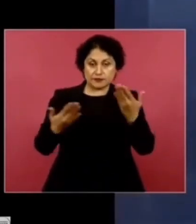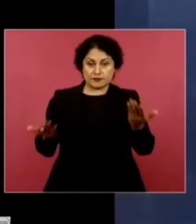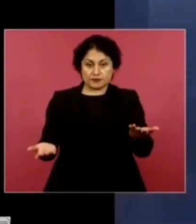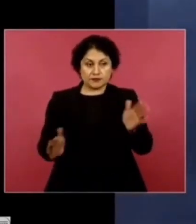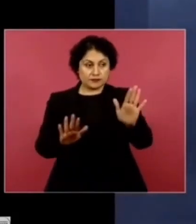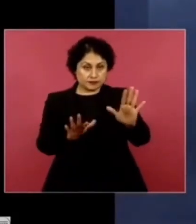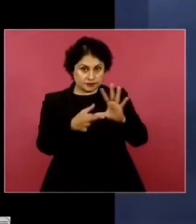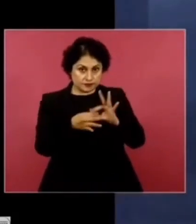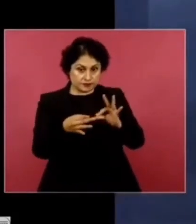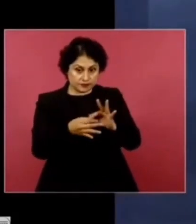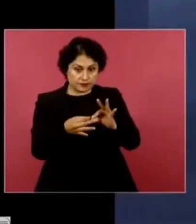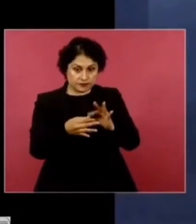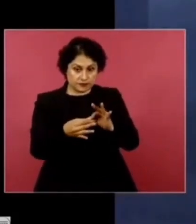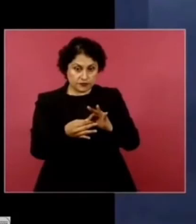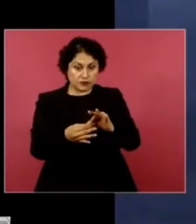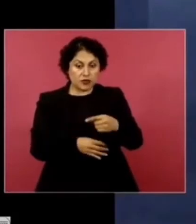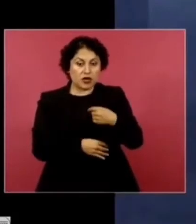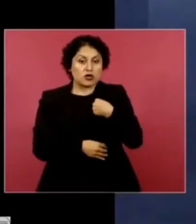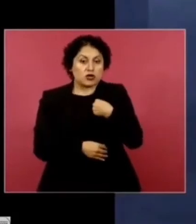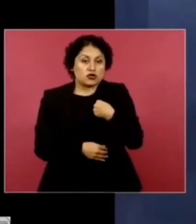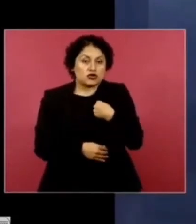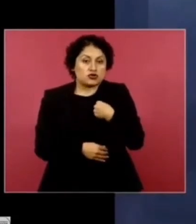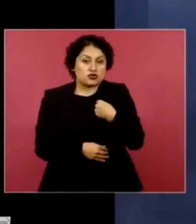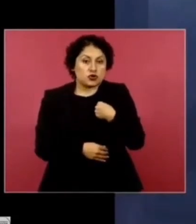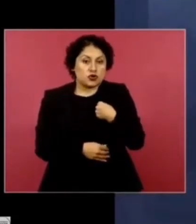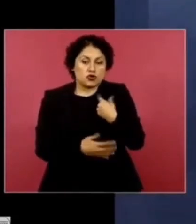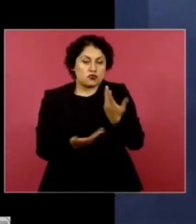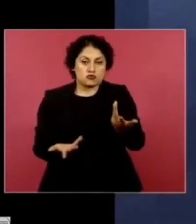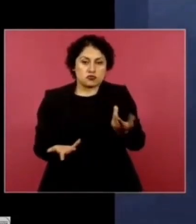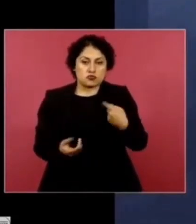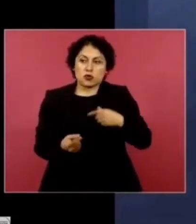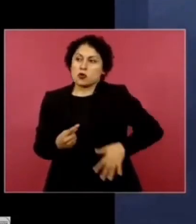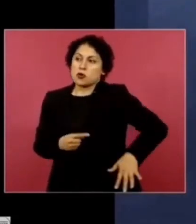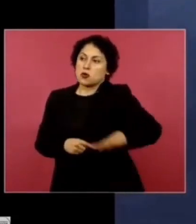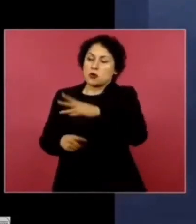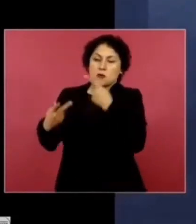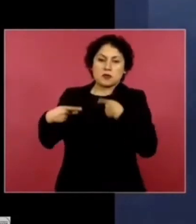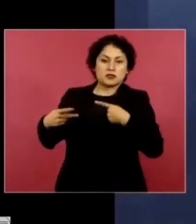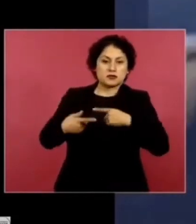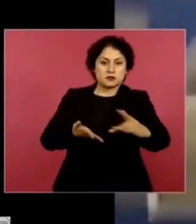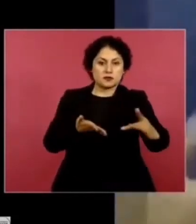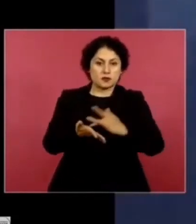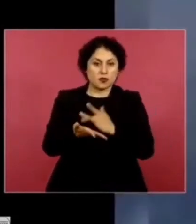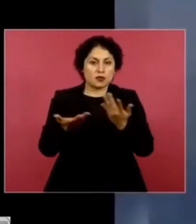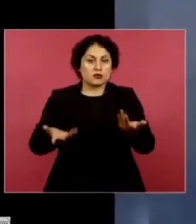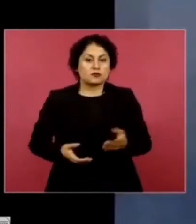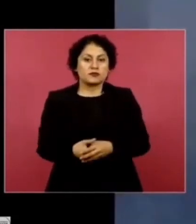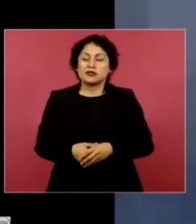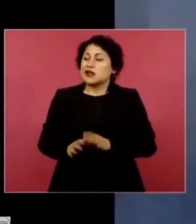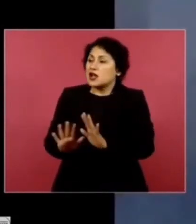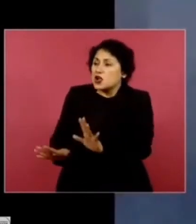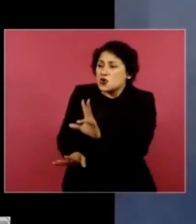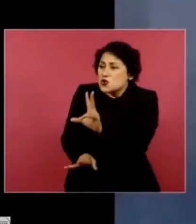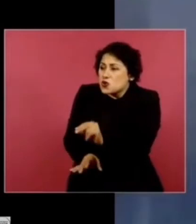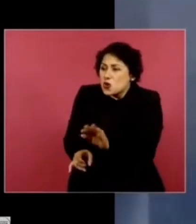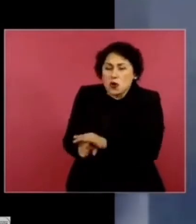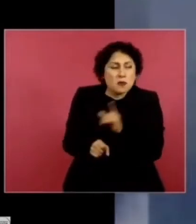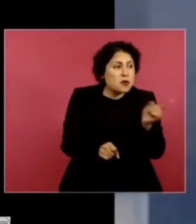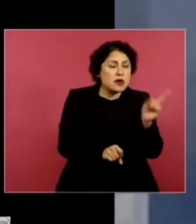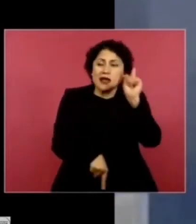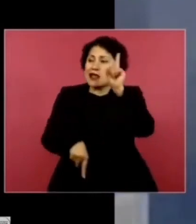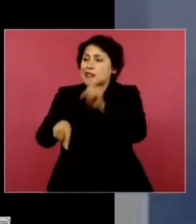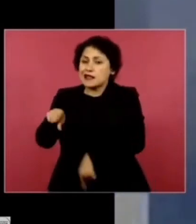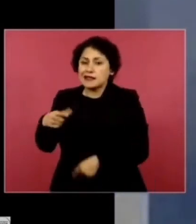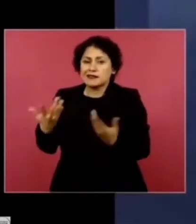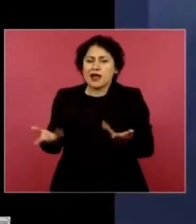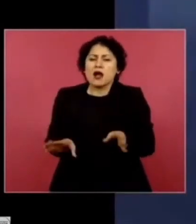manos del PRI. Yo estoy en manos de la gente. No, Andrés Manuel. No, No, Andrés discúlpame. Manuel. No, No, no, no, Andrés no, Manuel, no. porque si te quitan el fuero, a ver, ¿qué significa estar en manos de la